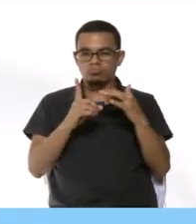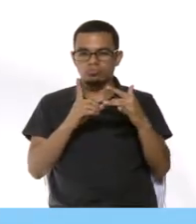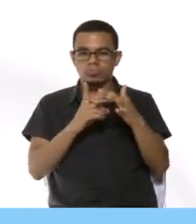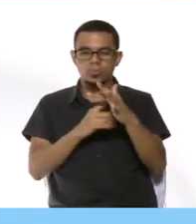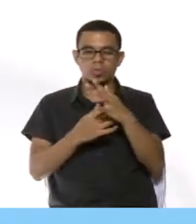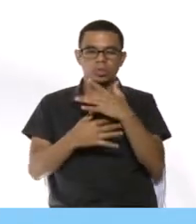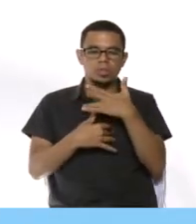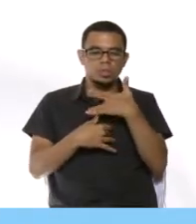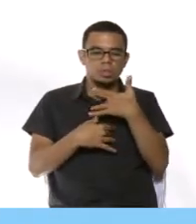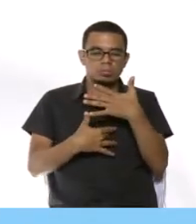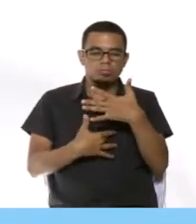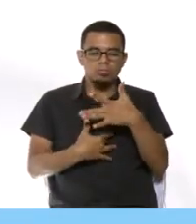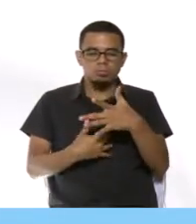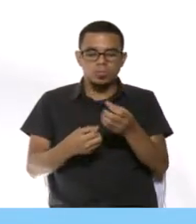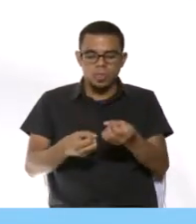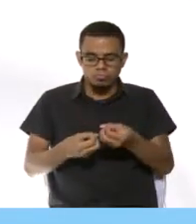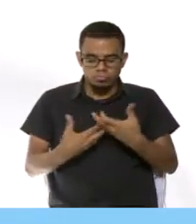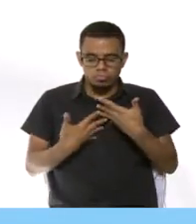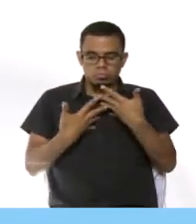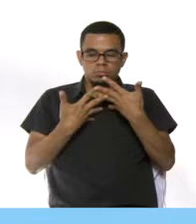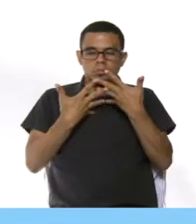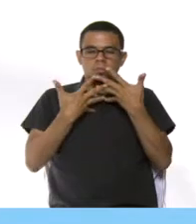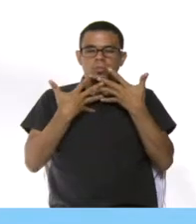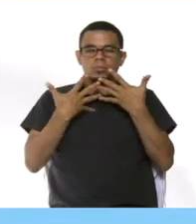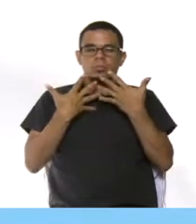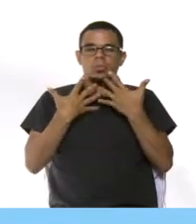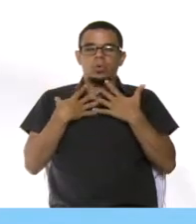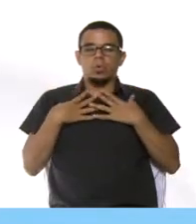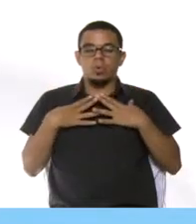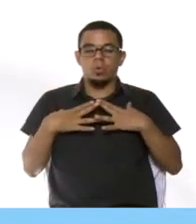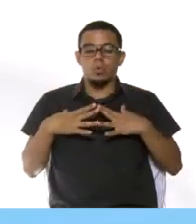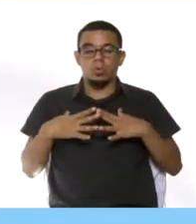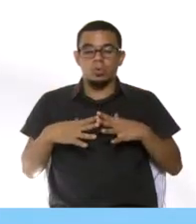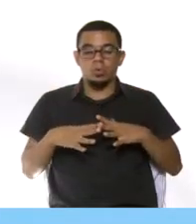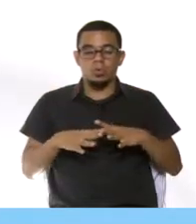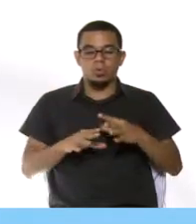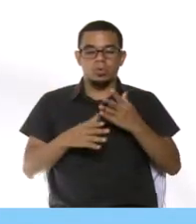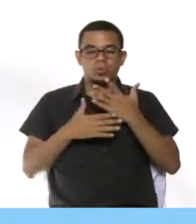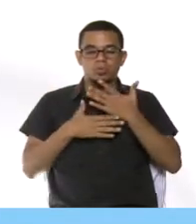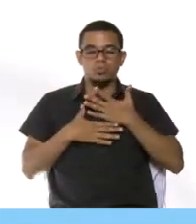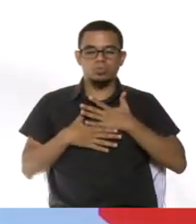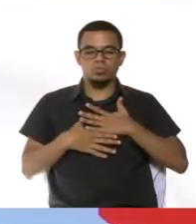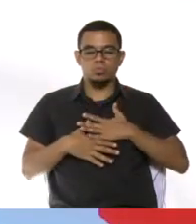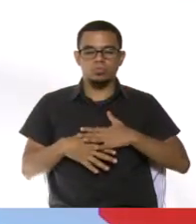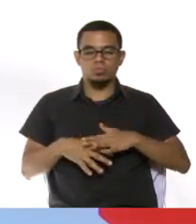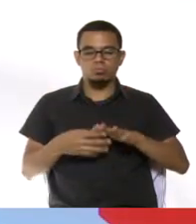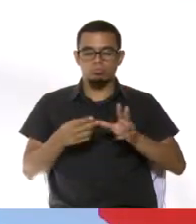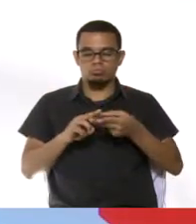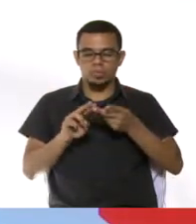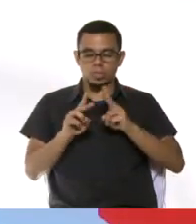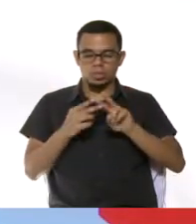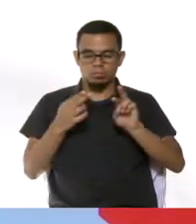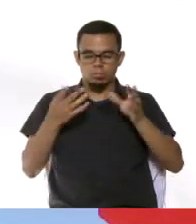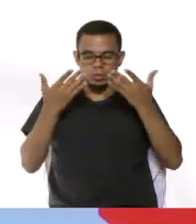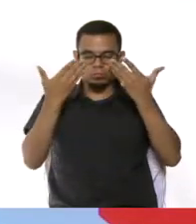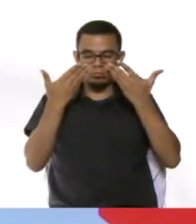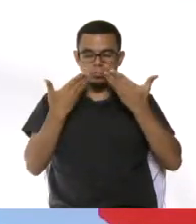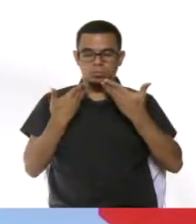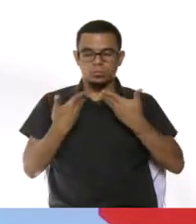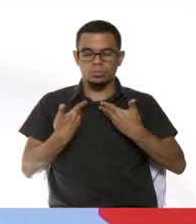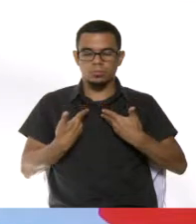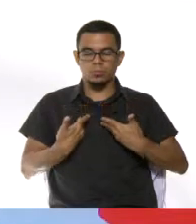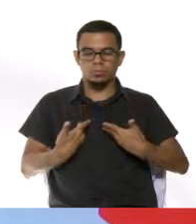estemos escuchando esta música con nuestras niñas y con nuestros niños, vamos a invitarlos a que respiren,